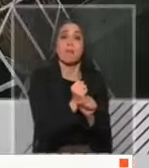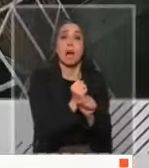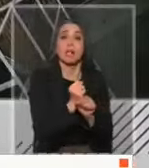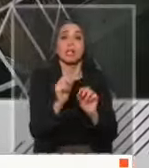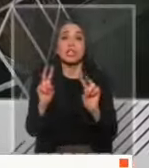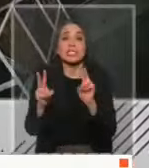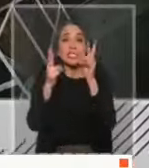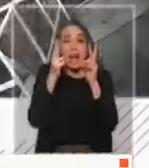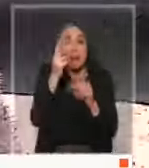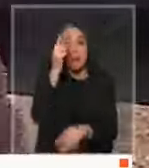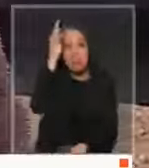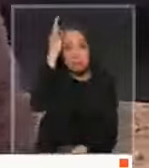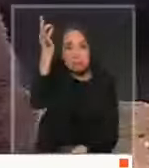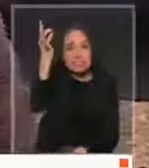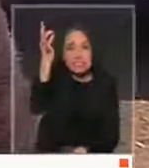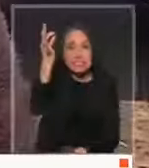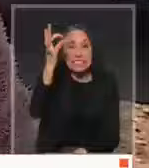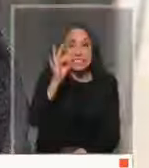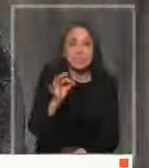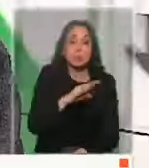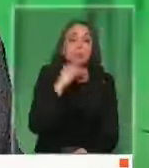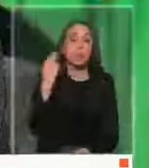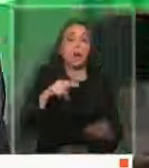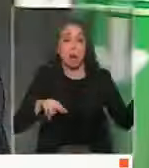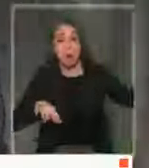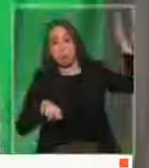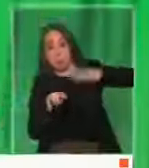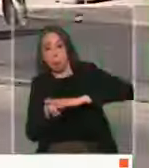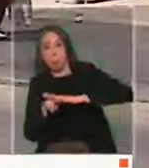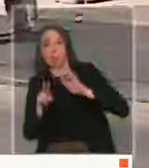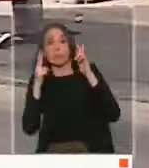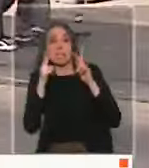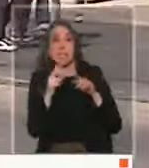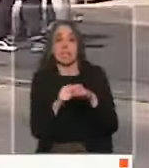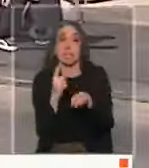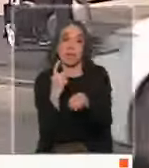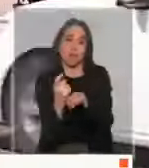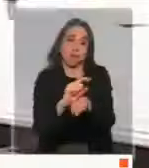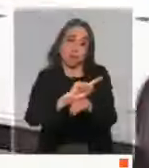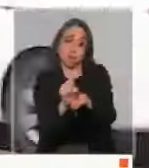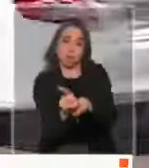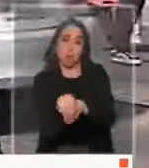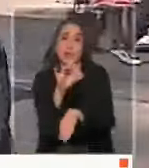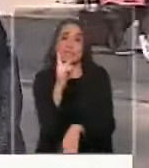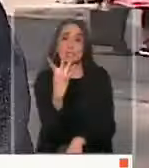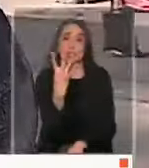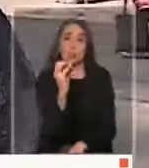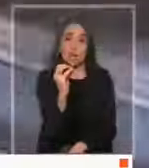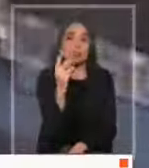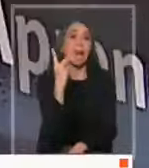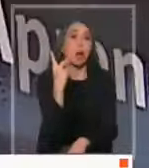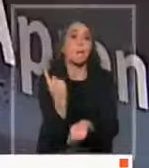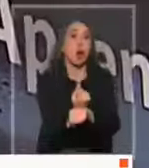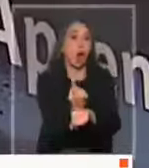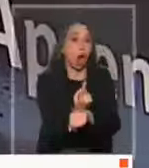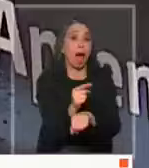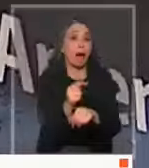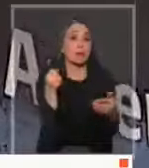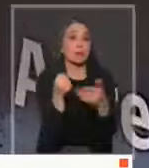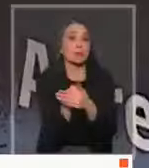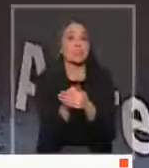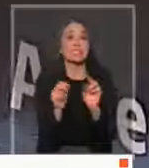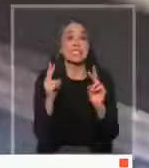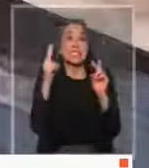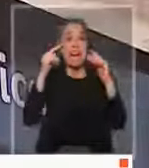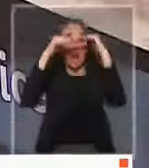salvó por un minuto, si no muere aplastado ahí. Tiene que haber venido unos sobre 140 kilómetros por hora para tener ese tipo de accidente. Por poco no colisiona